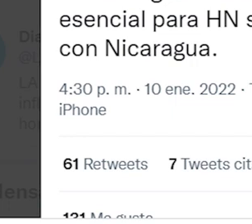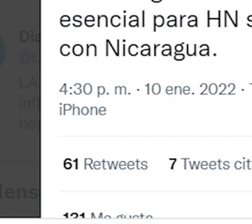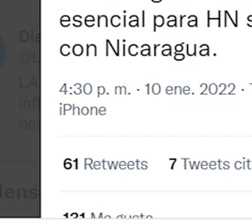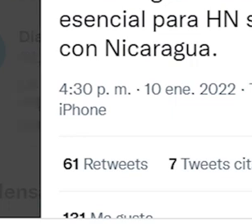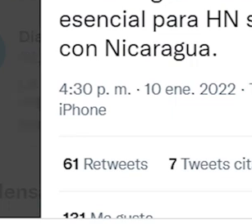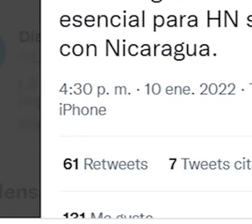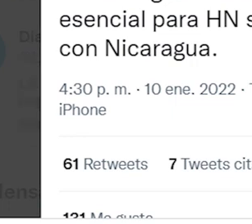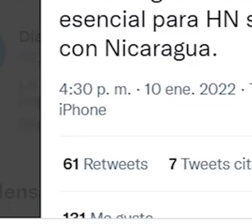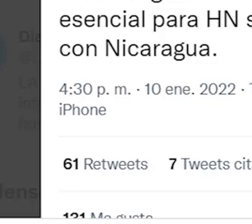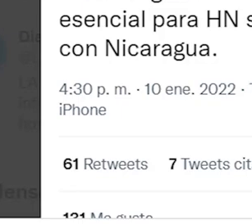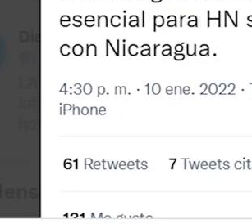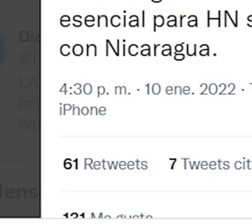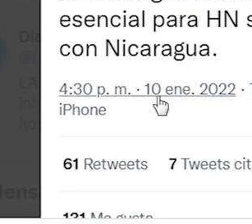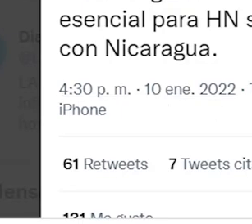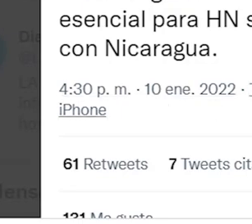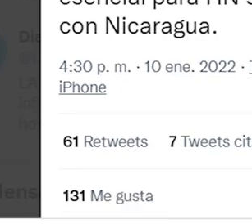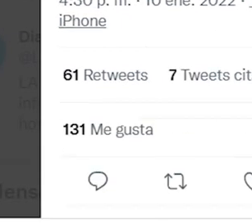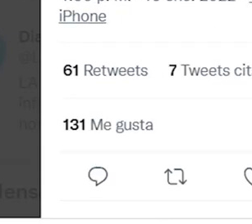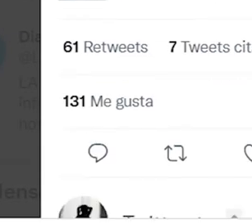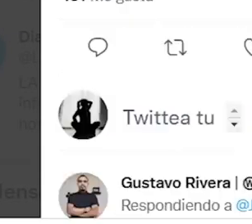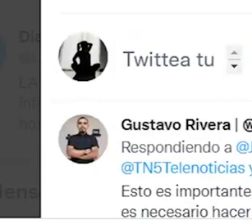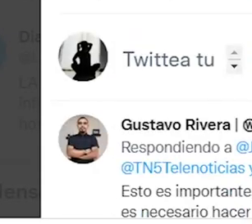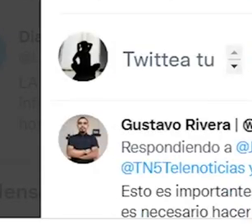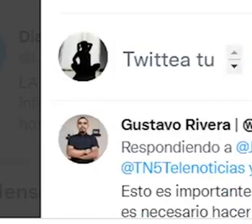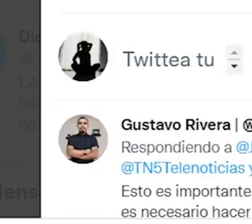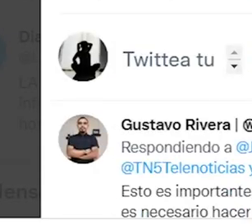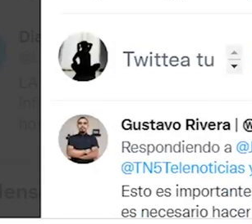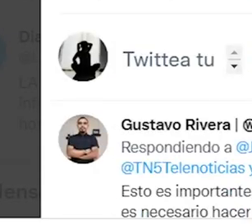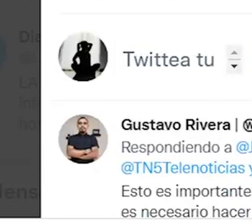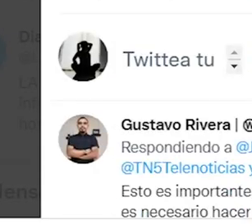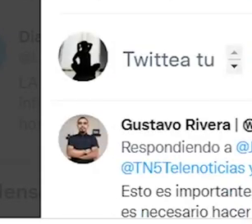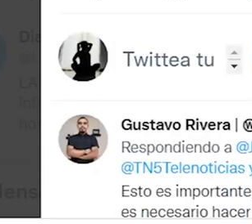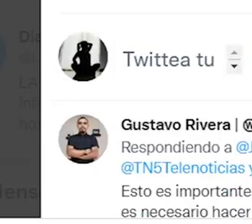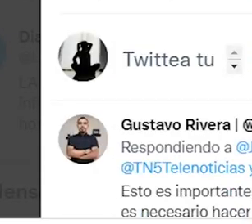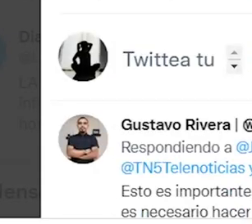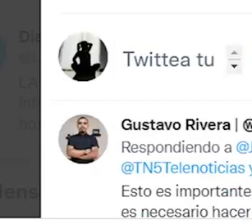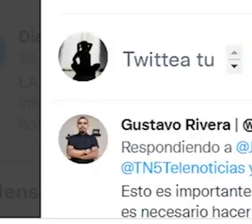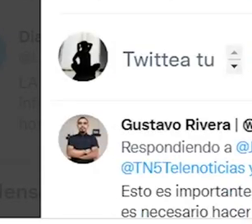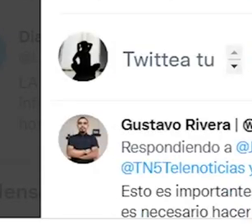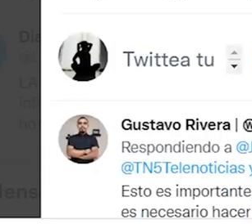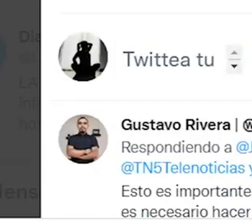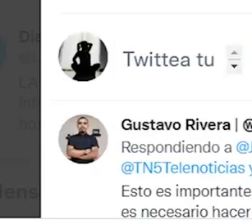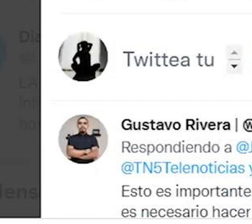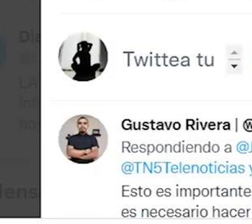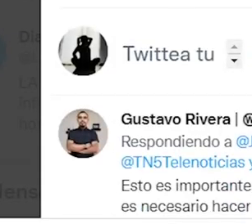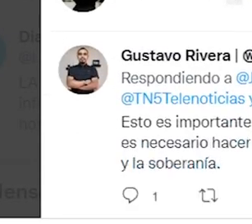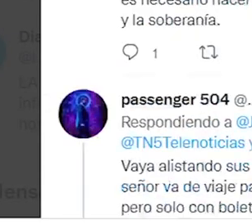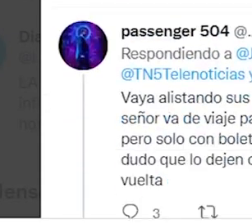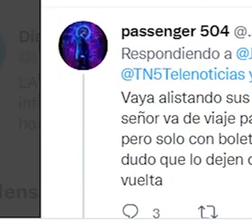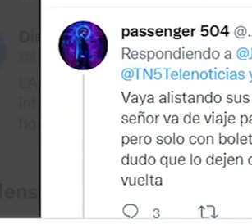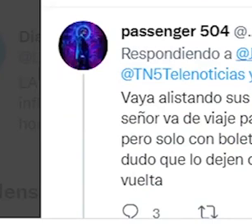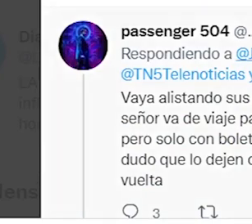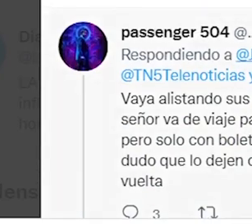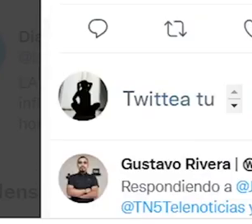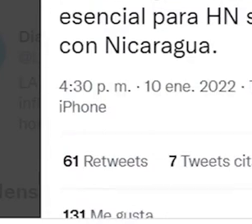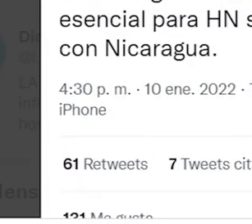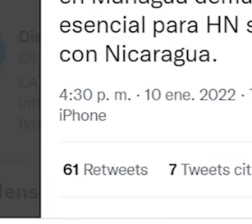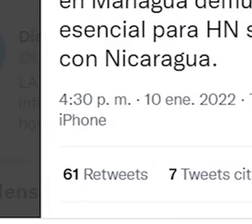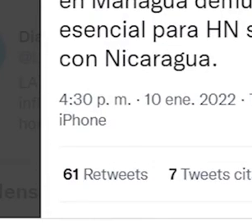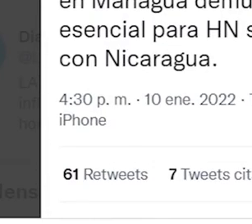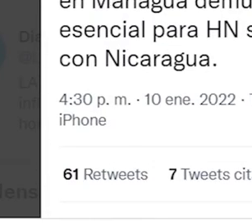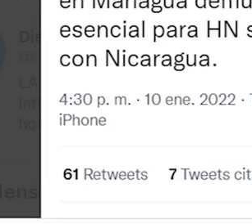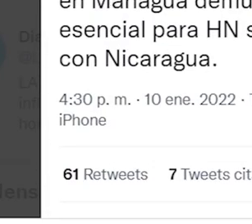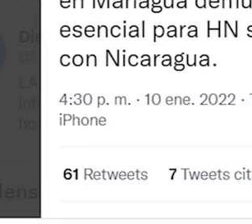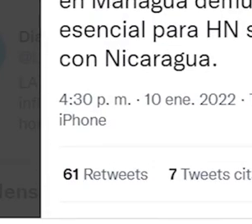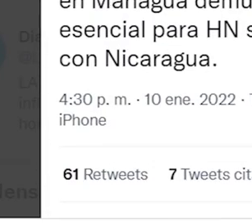dijo recientemente en su cuenta de Twitter que el país gobernado por Bukele aún no acepta la sentencia final de La Haya, que ratifica el